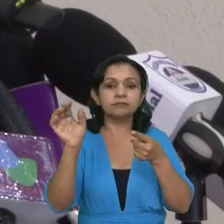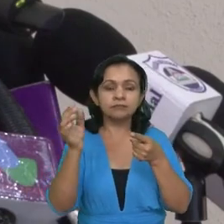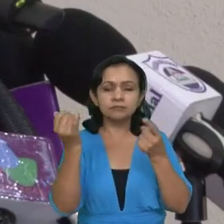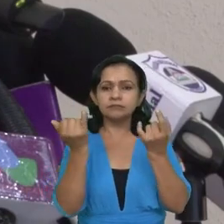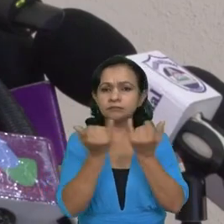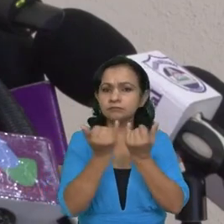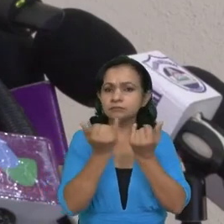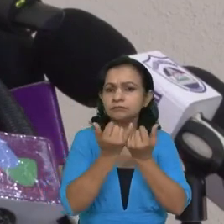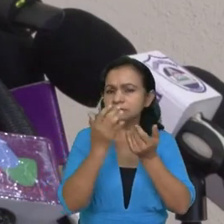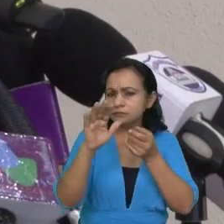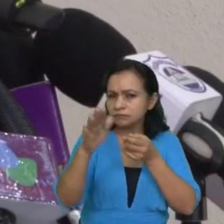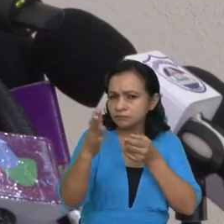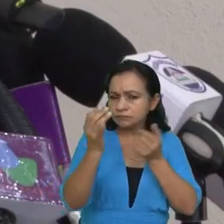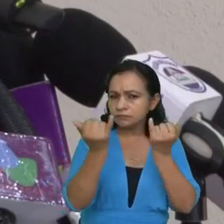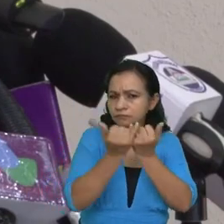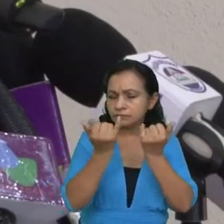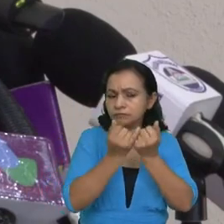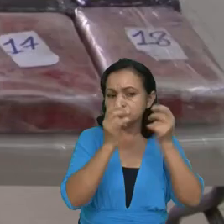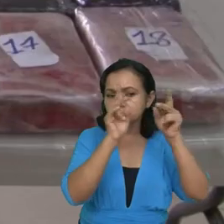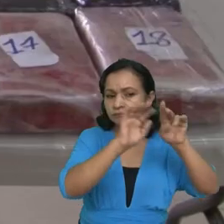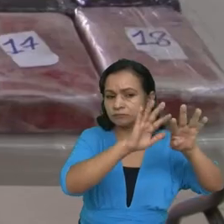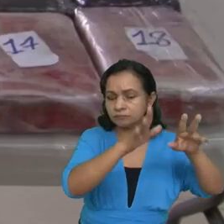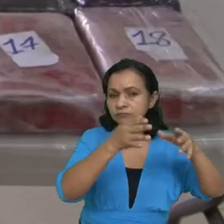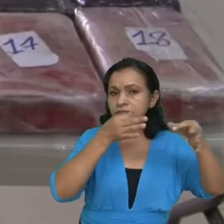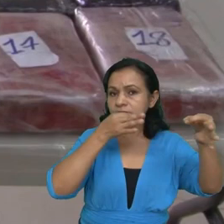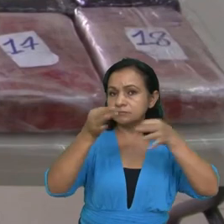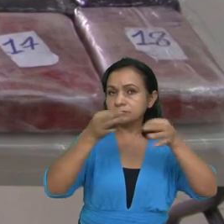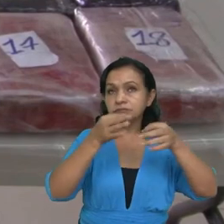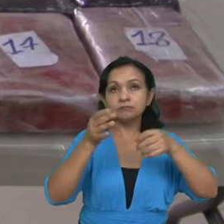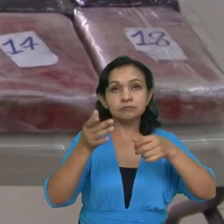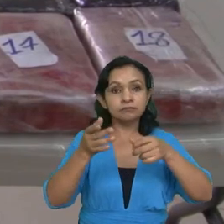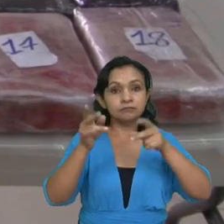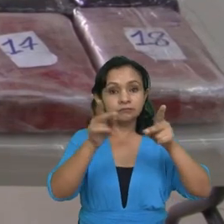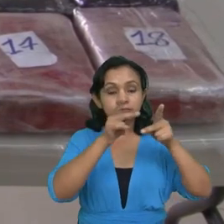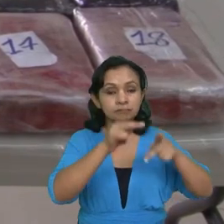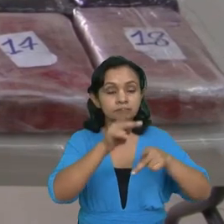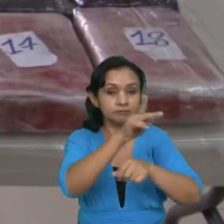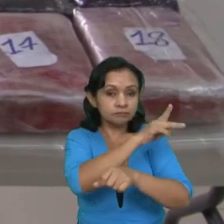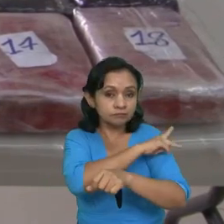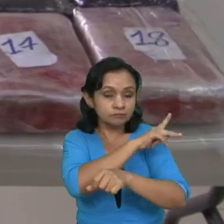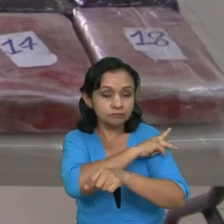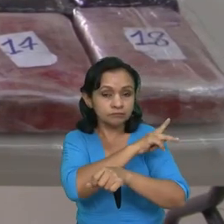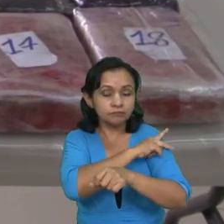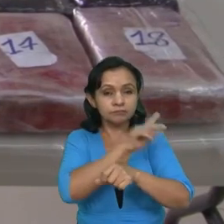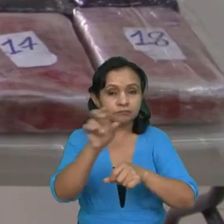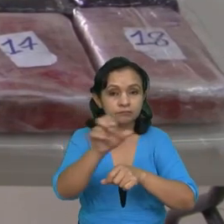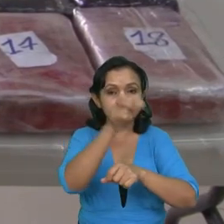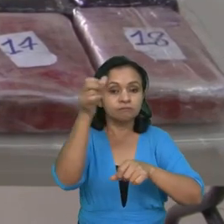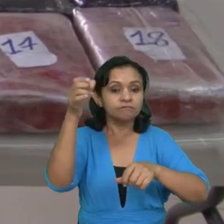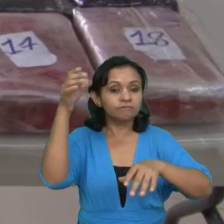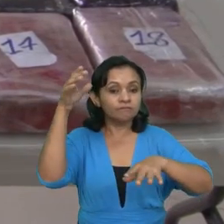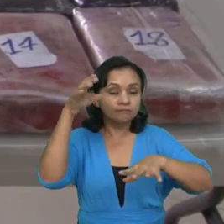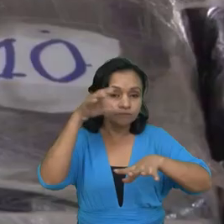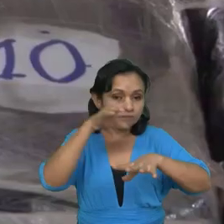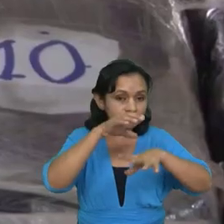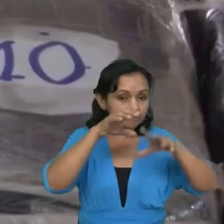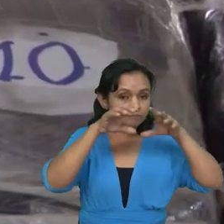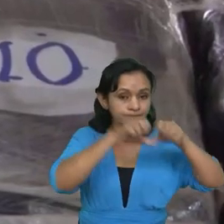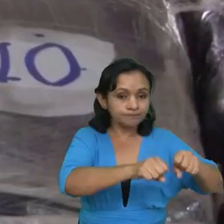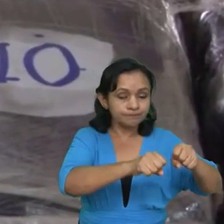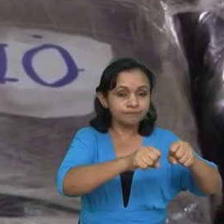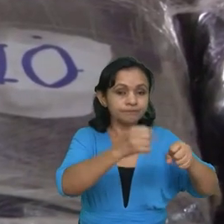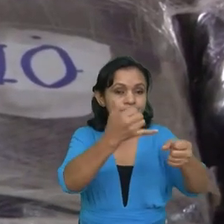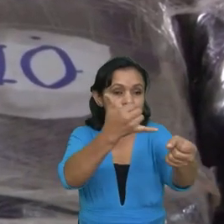muy peculiares identificadas por la víctima los centinelas de la alegría también aceptaron otro duro golpe el narcotráfico internacional